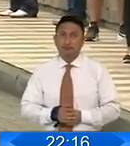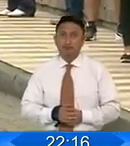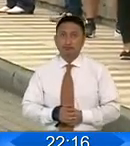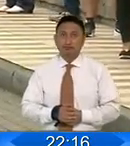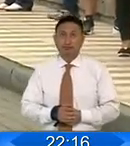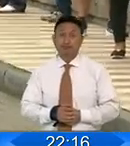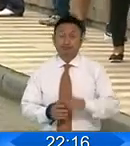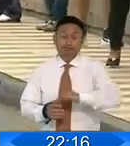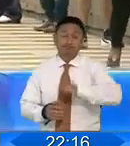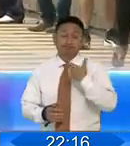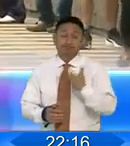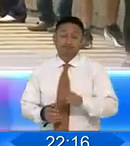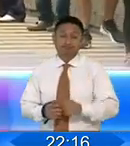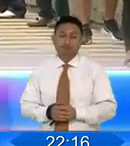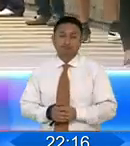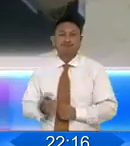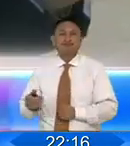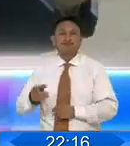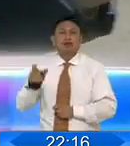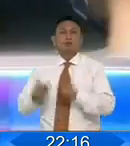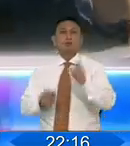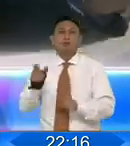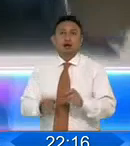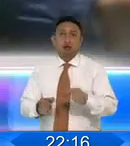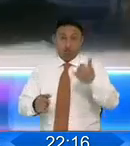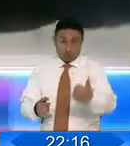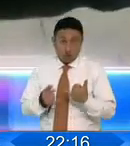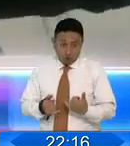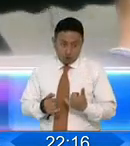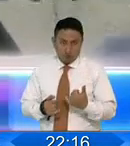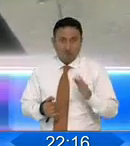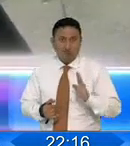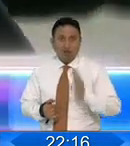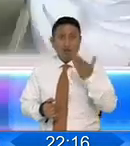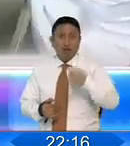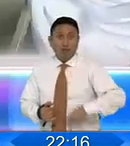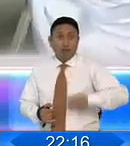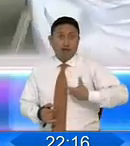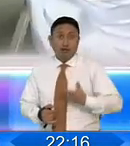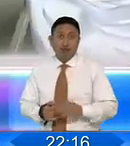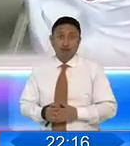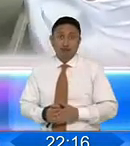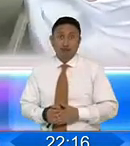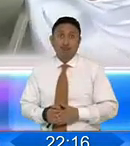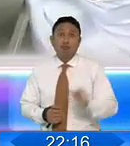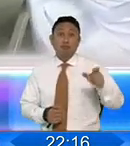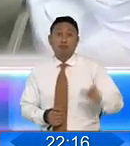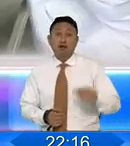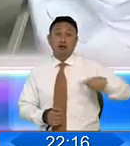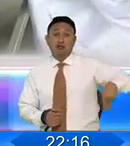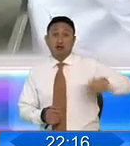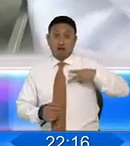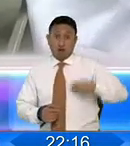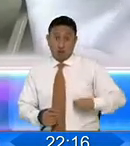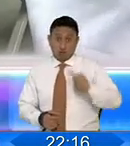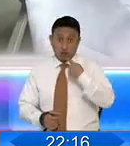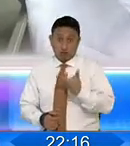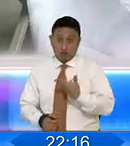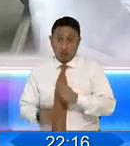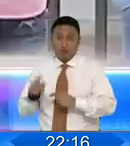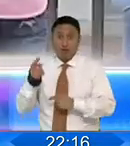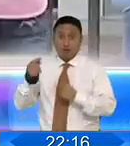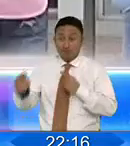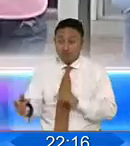Sin duda alguna, los hábitos de las personas han cambiado en estas últimas semanas, sobre todo para el personal de salud, quienes son los que están